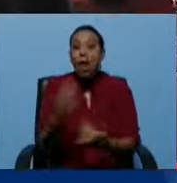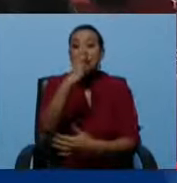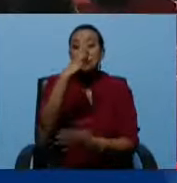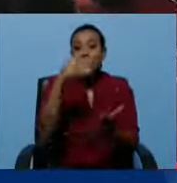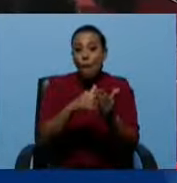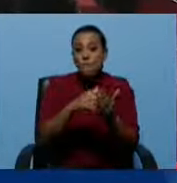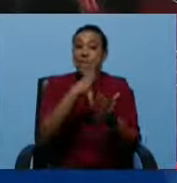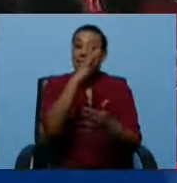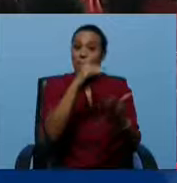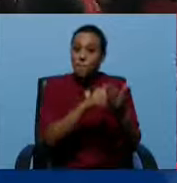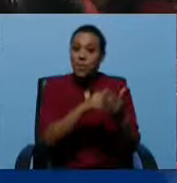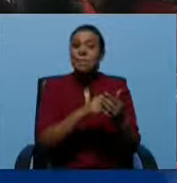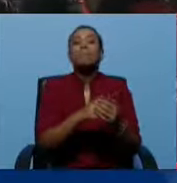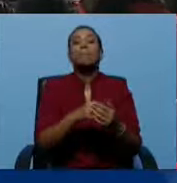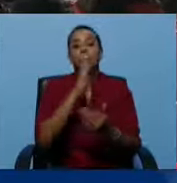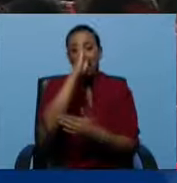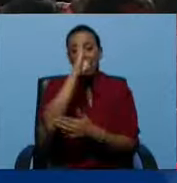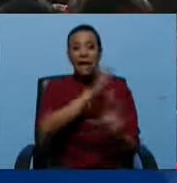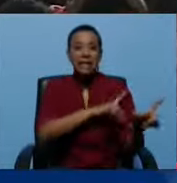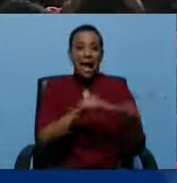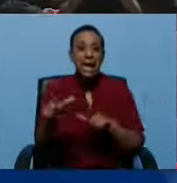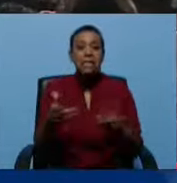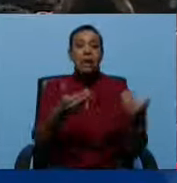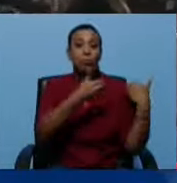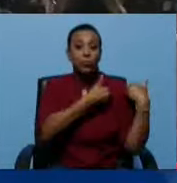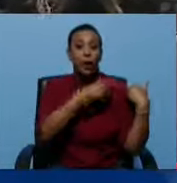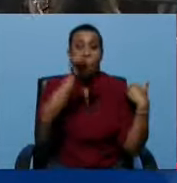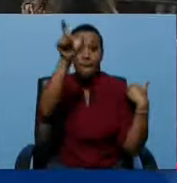becas. Y ya se encargará,